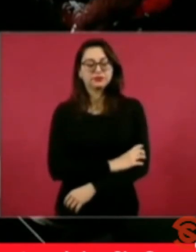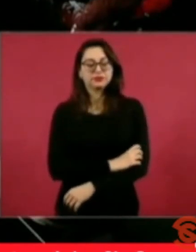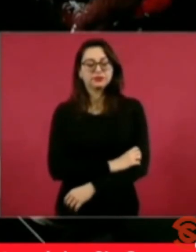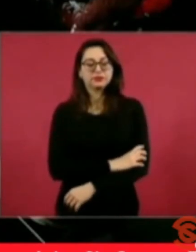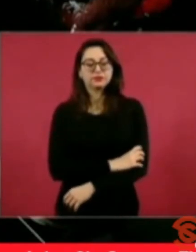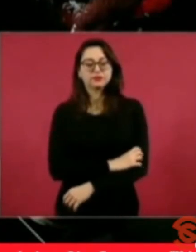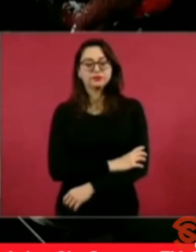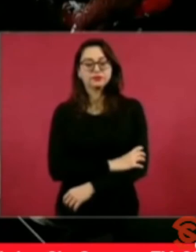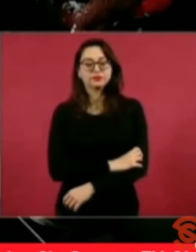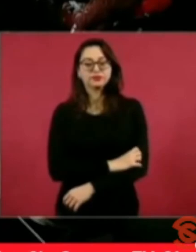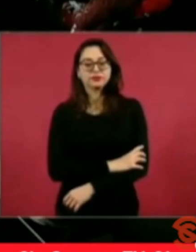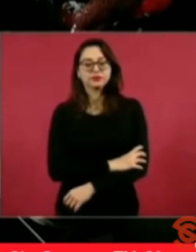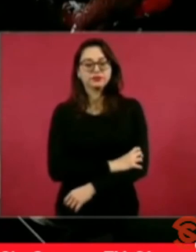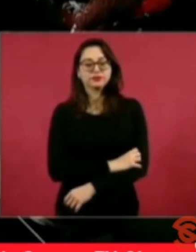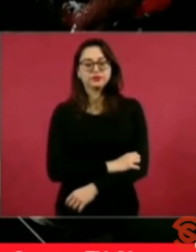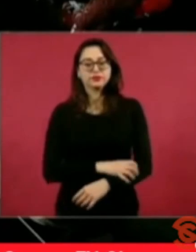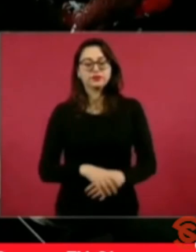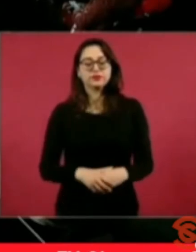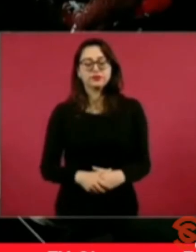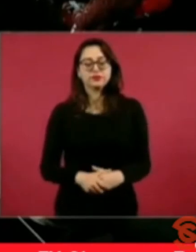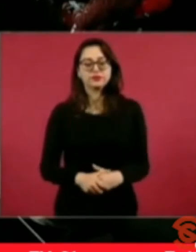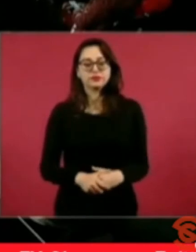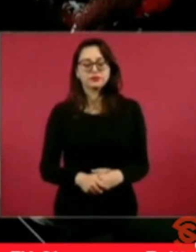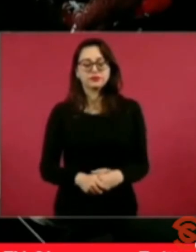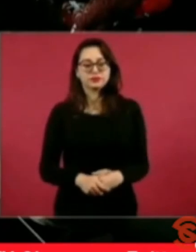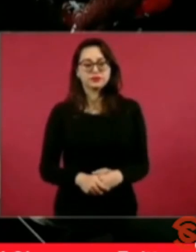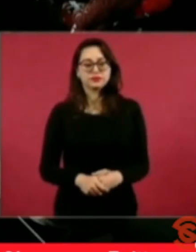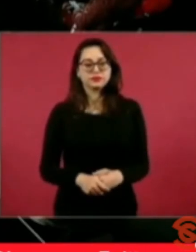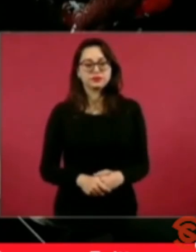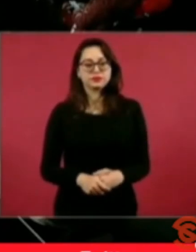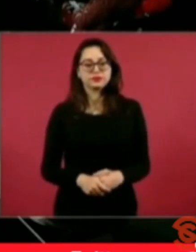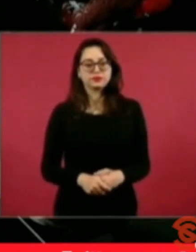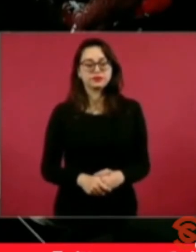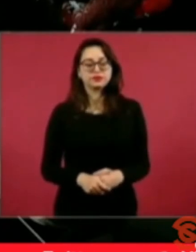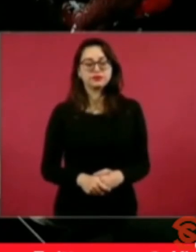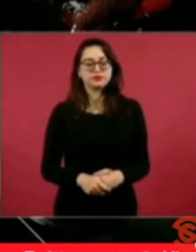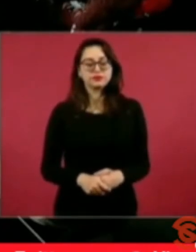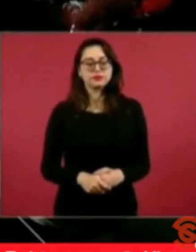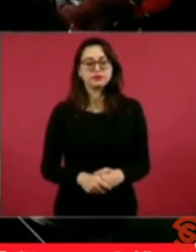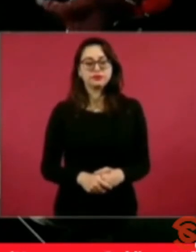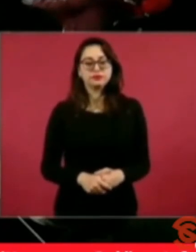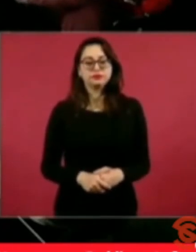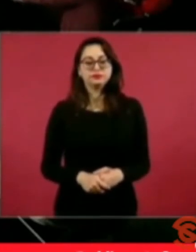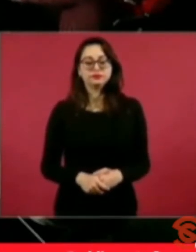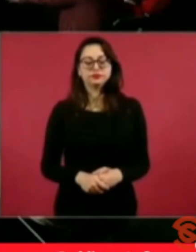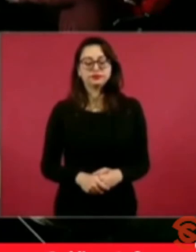Esta es la opinión del director de la Comisión Federal.